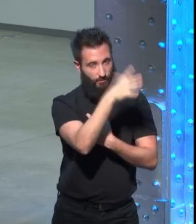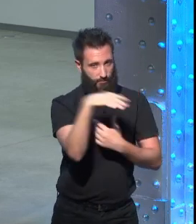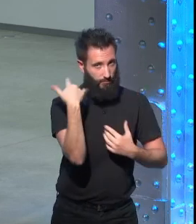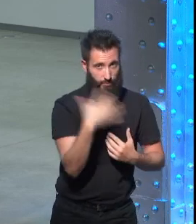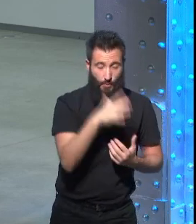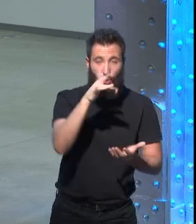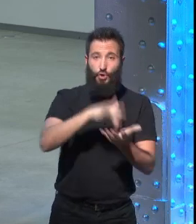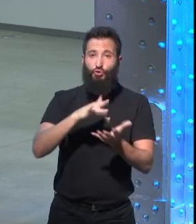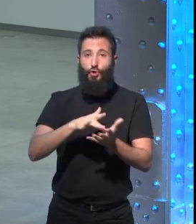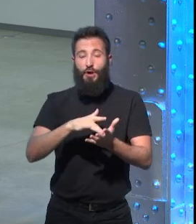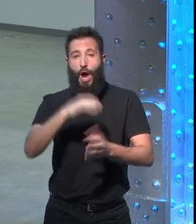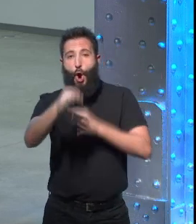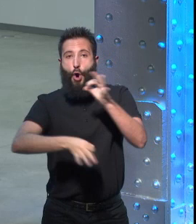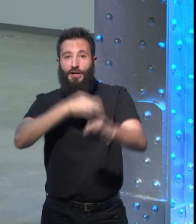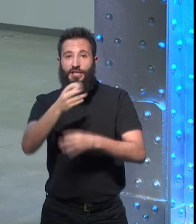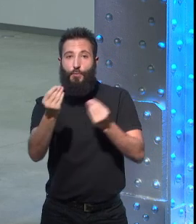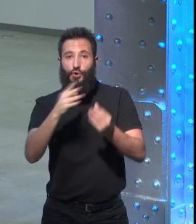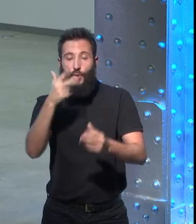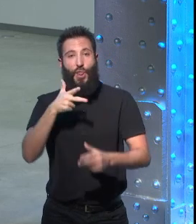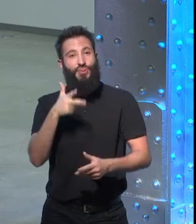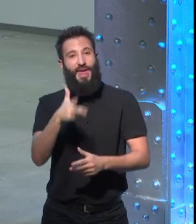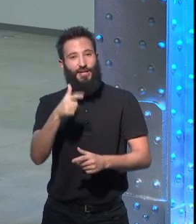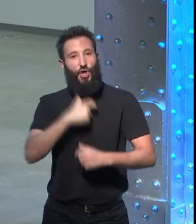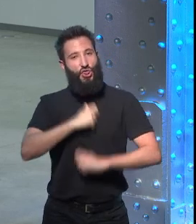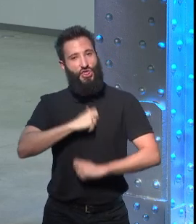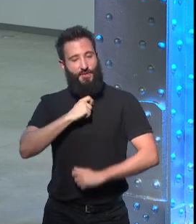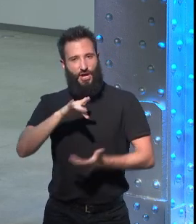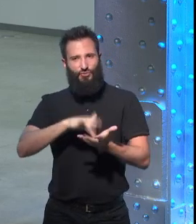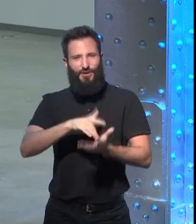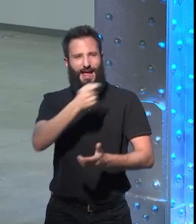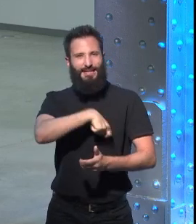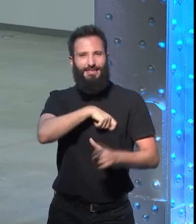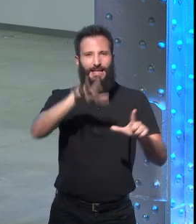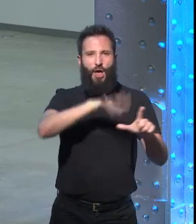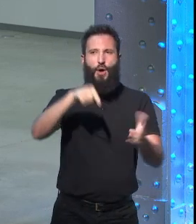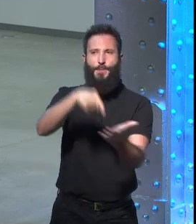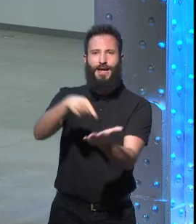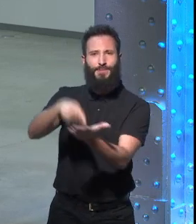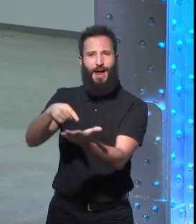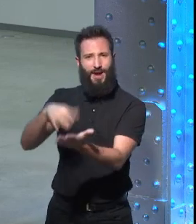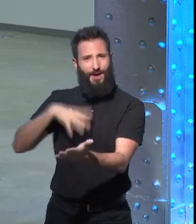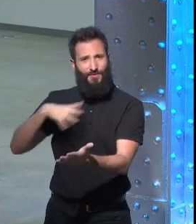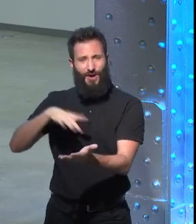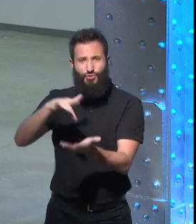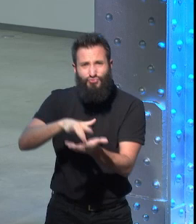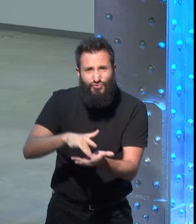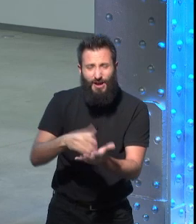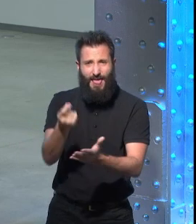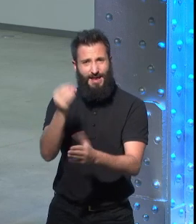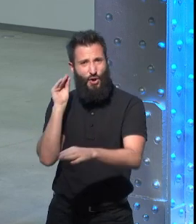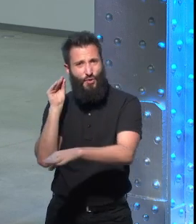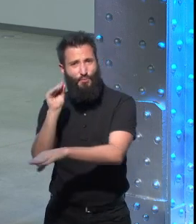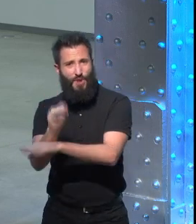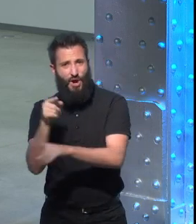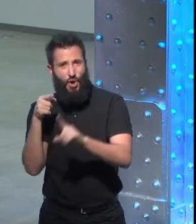muchas organizaciones de derechos civiles le reclaman al Estado que invierta los mismos efectivos que para